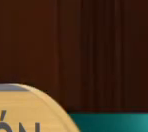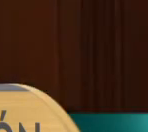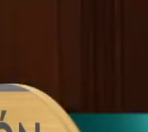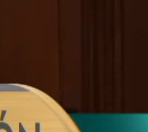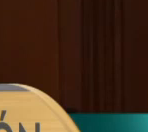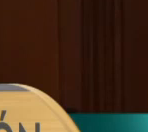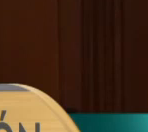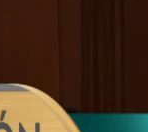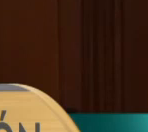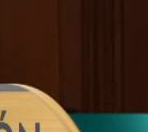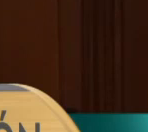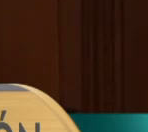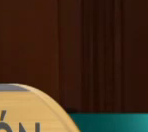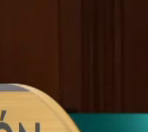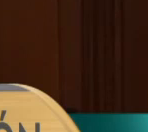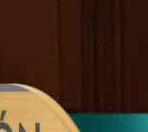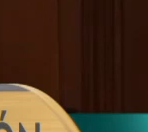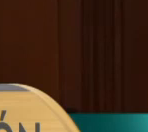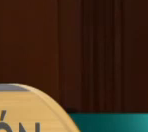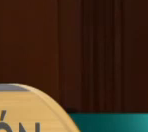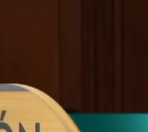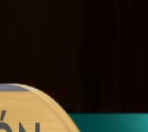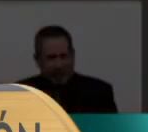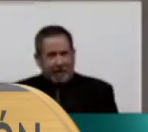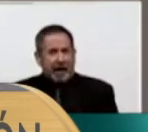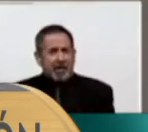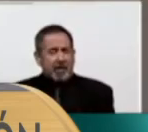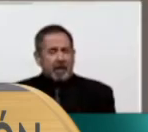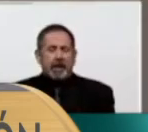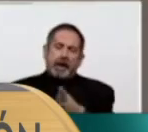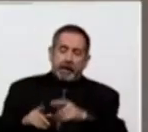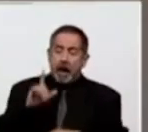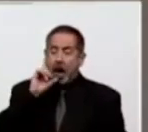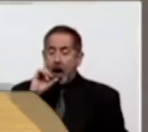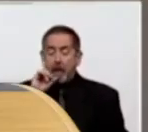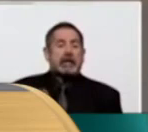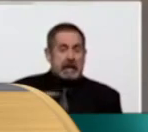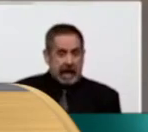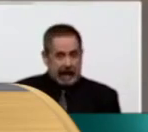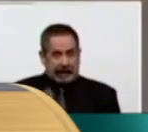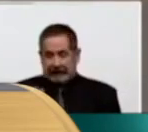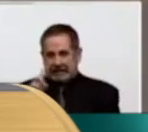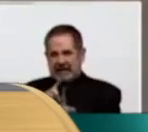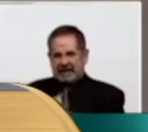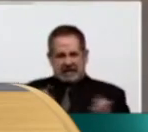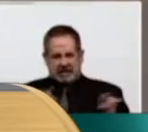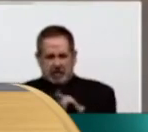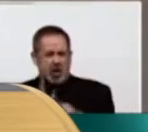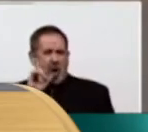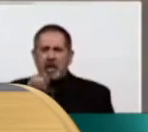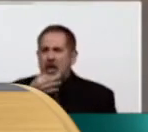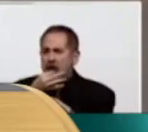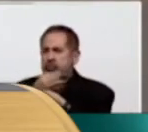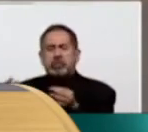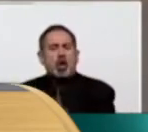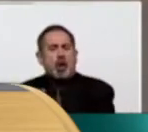Felipe Calderón porque consideró muy graves esos actos. Al día siguiente que sucedieron los hechos, informé en una reunión